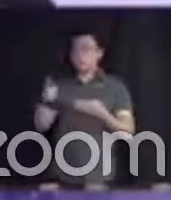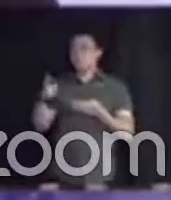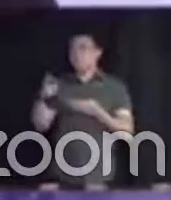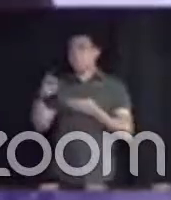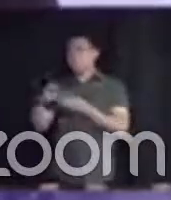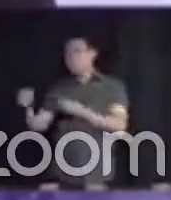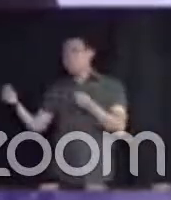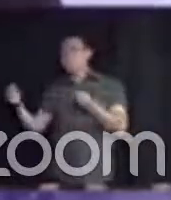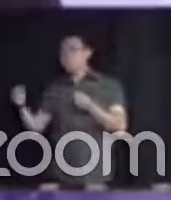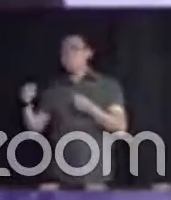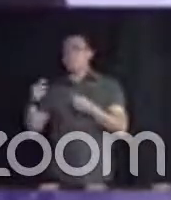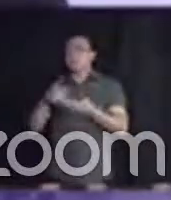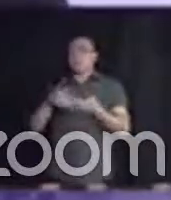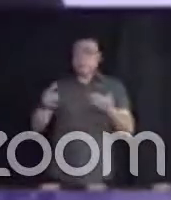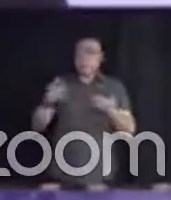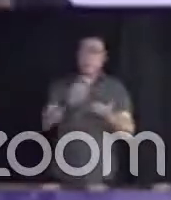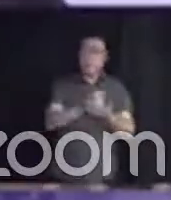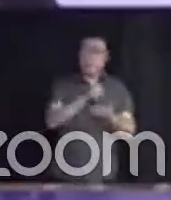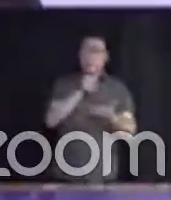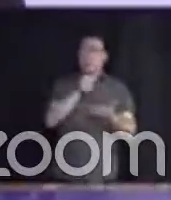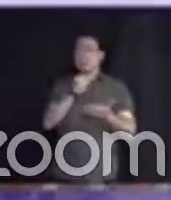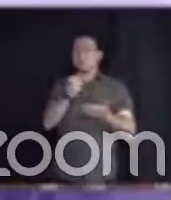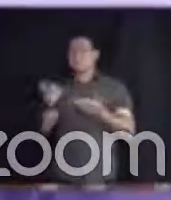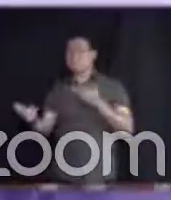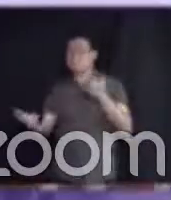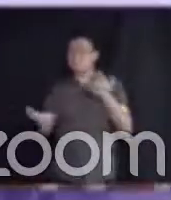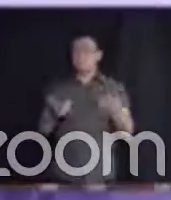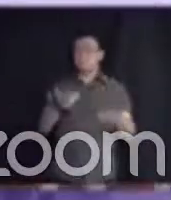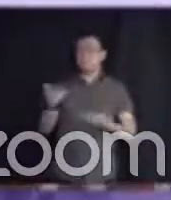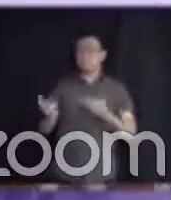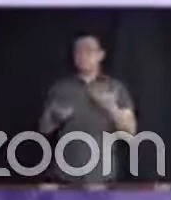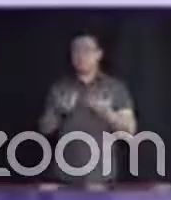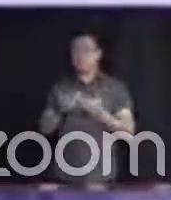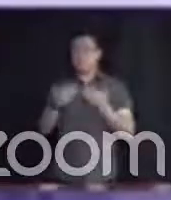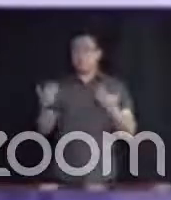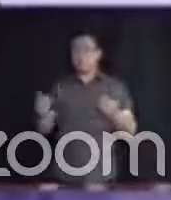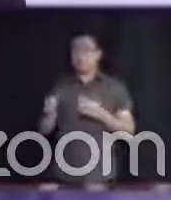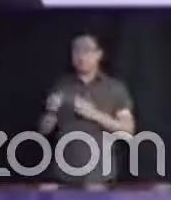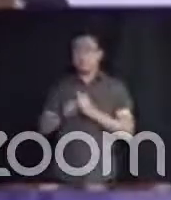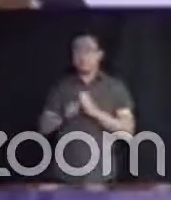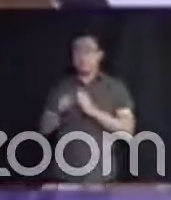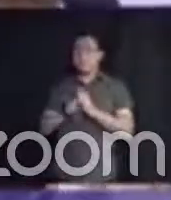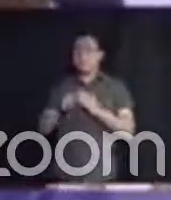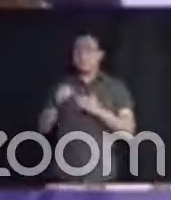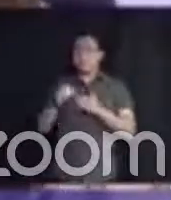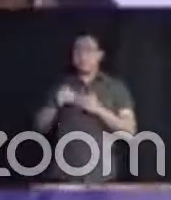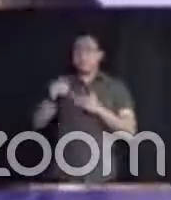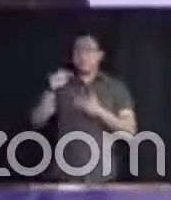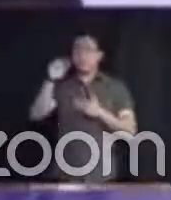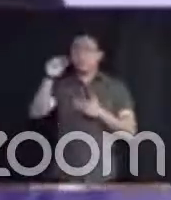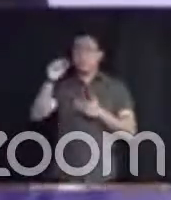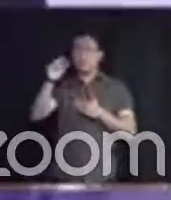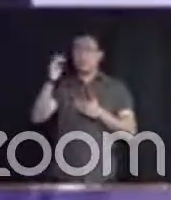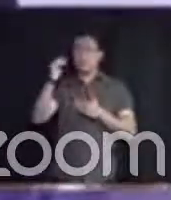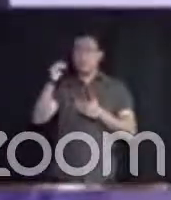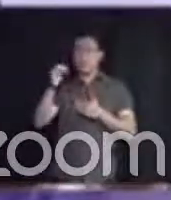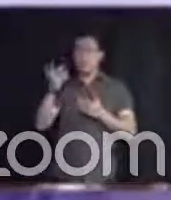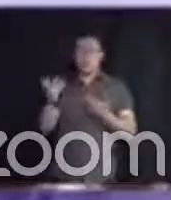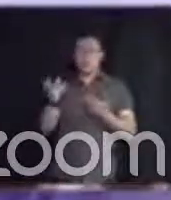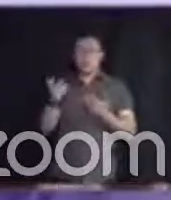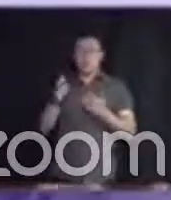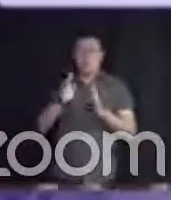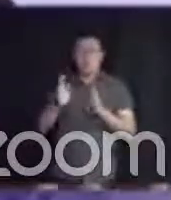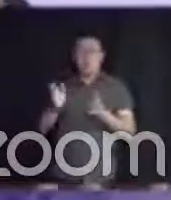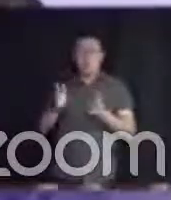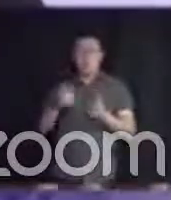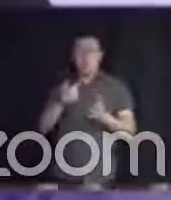cheque gastado, un cheque ganado. Hoy, a tan pocos meses, hemos podido